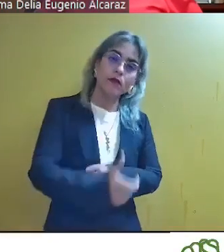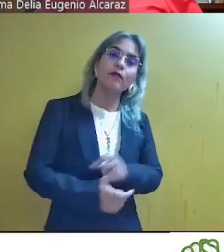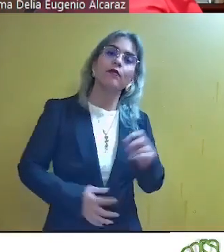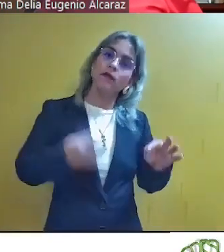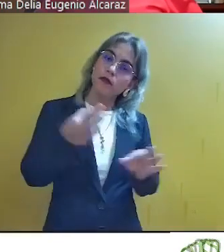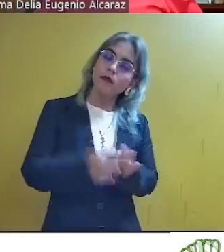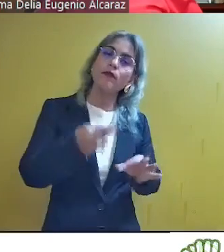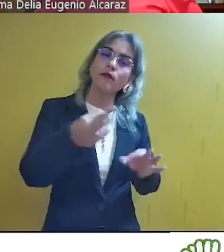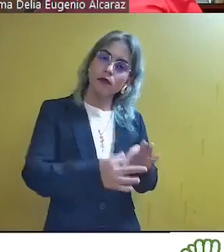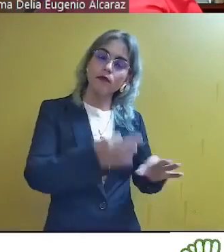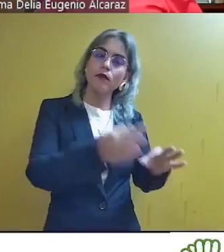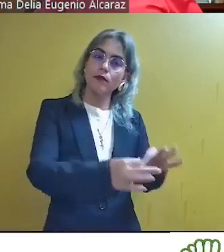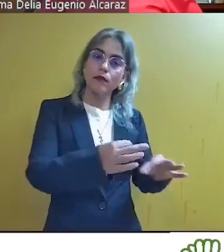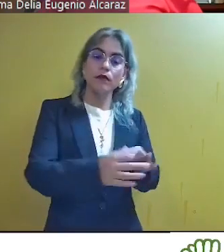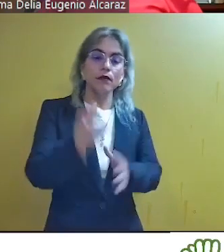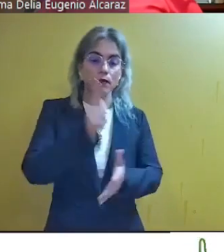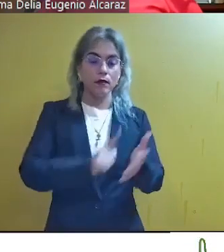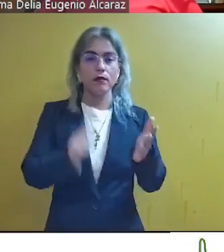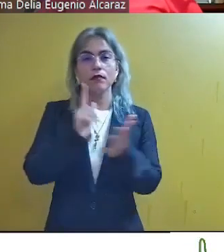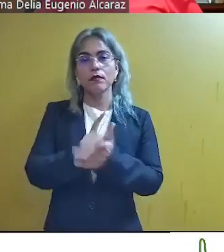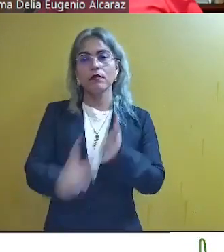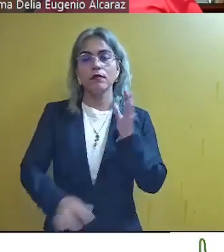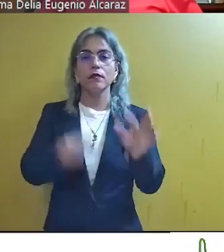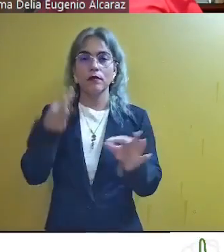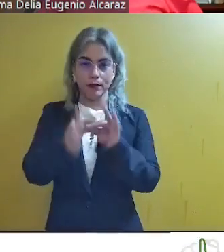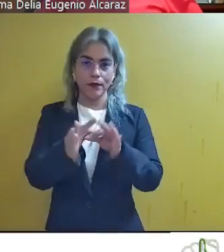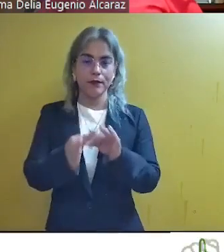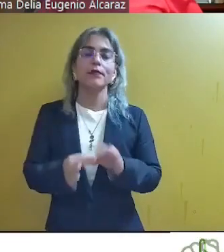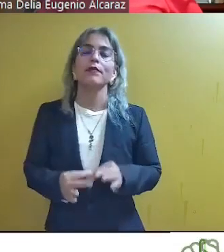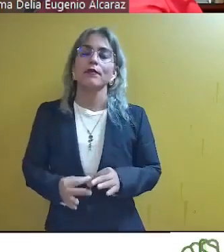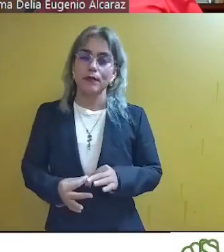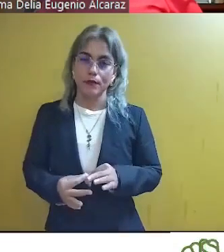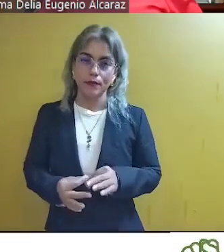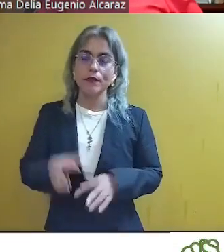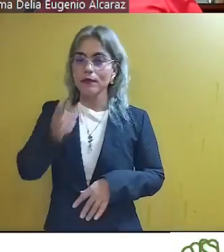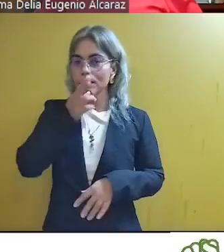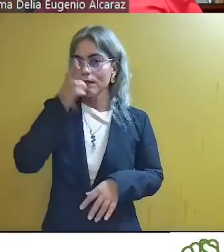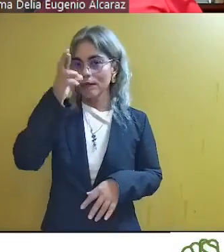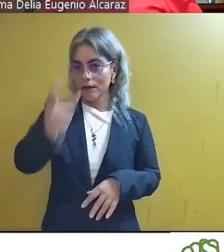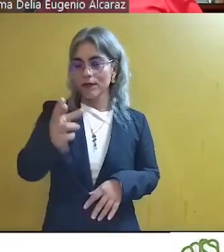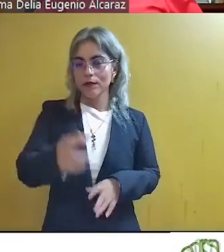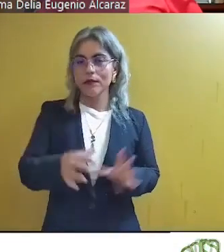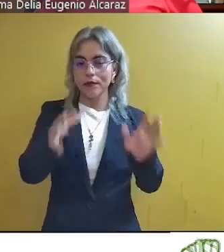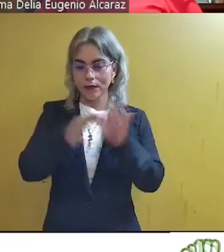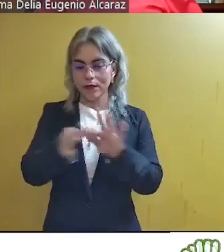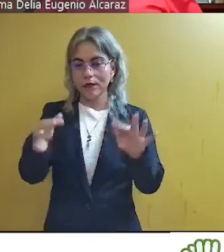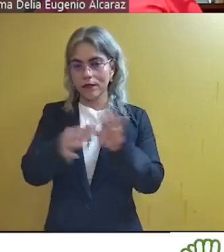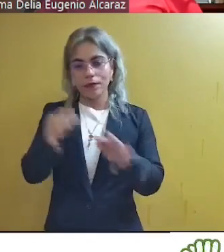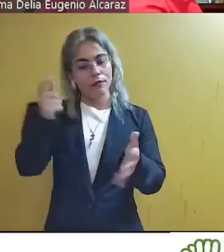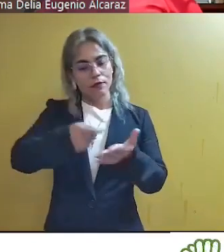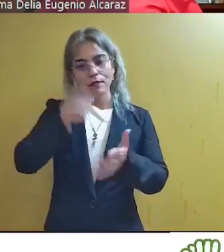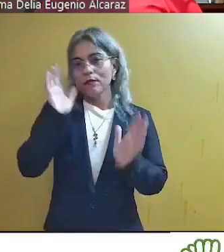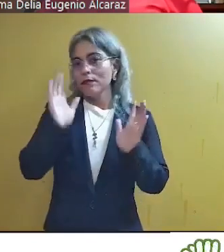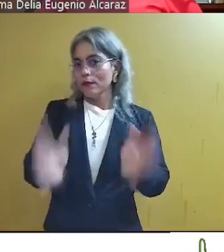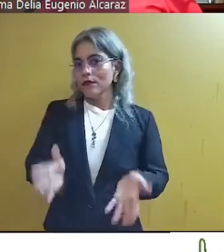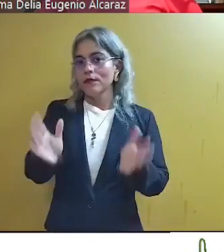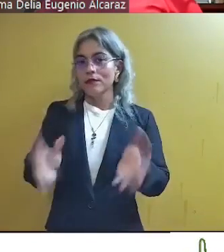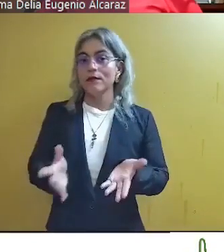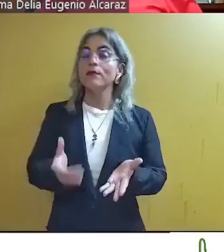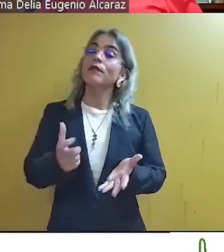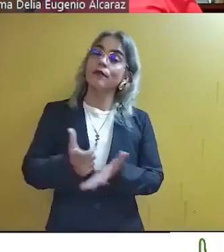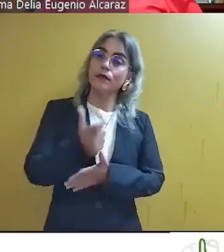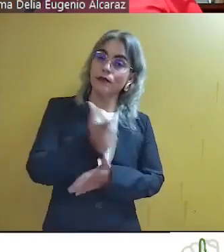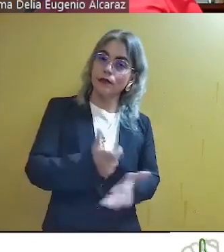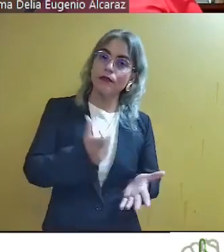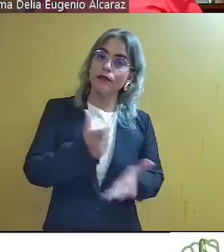considerado por todos los efectos legales en vía de ejecución respecto de la resolución que se hubiese emitido, con la finalidad de cubrir las obligaciones hasta